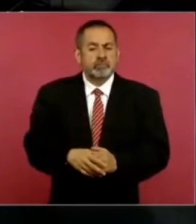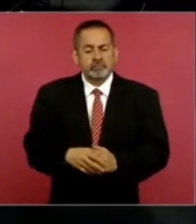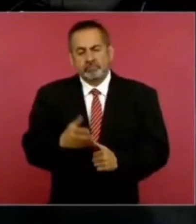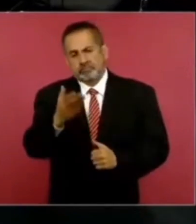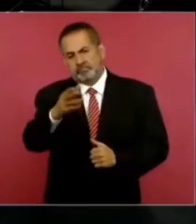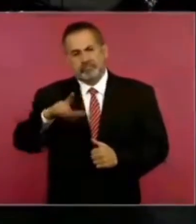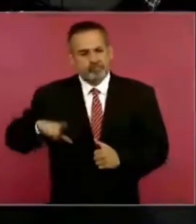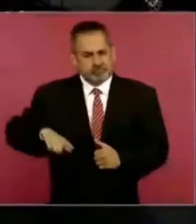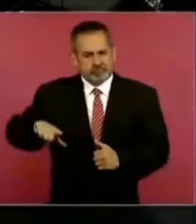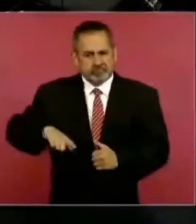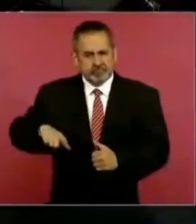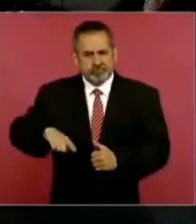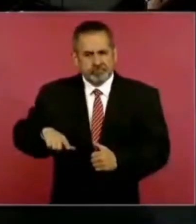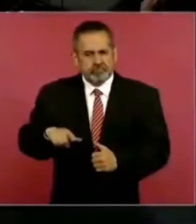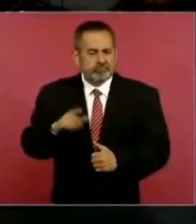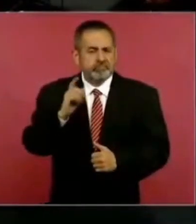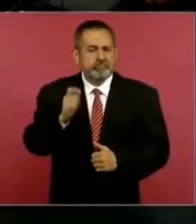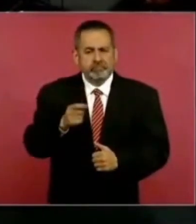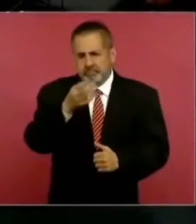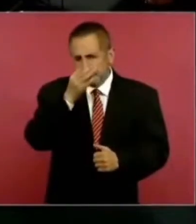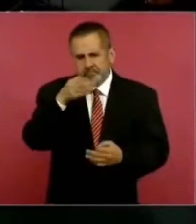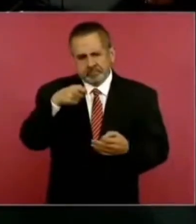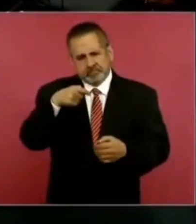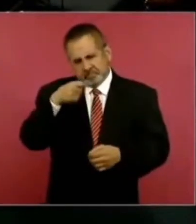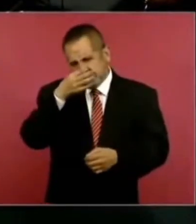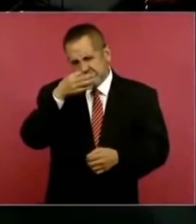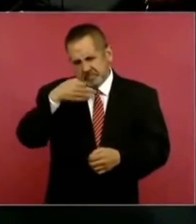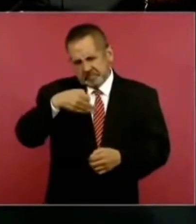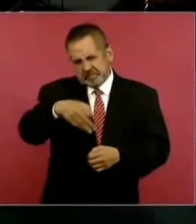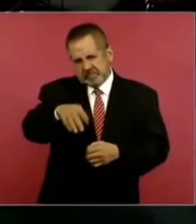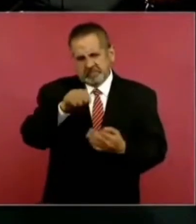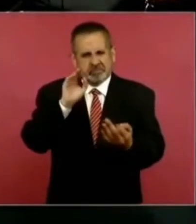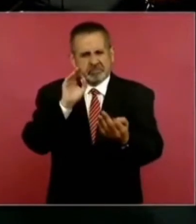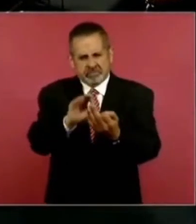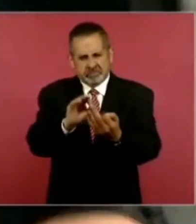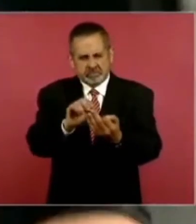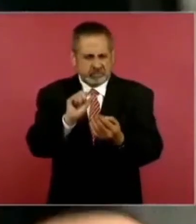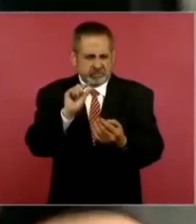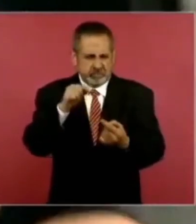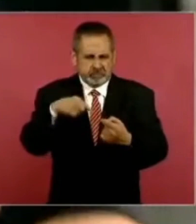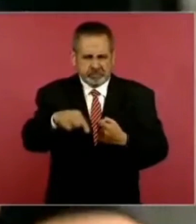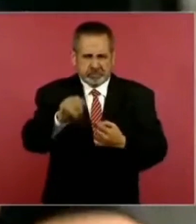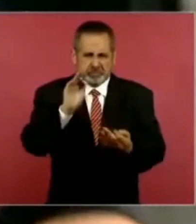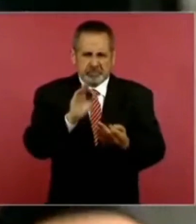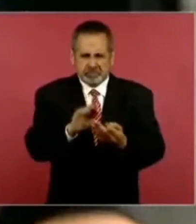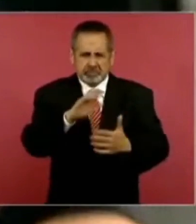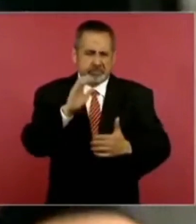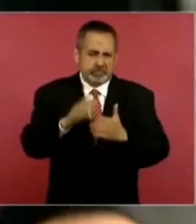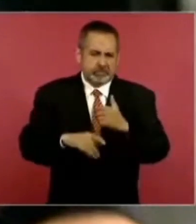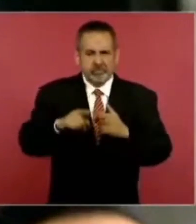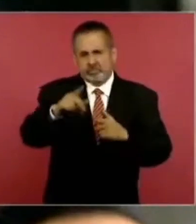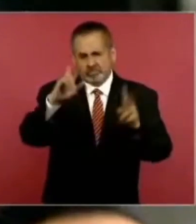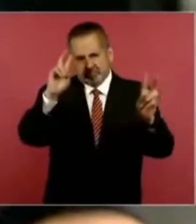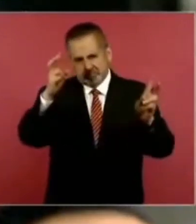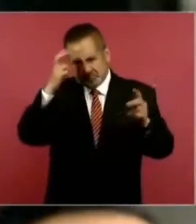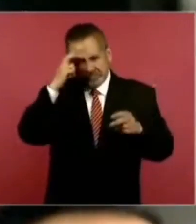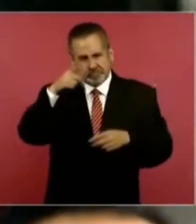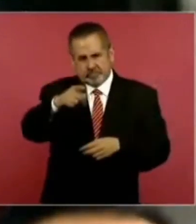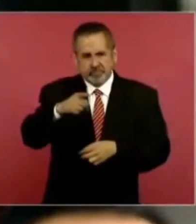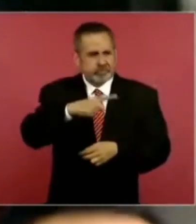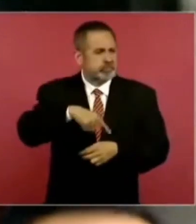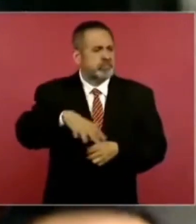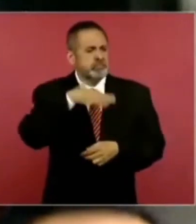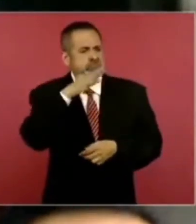gobierno se está por concluir. Su lema de campaña pues ha sido siempre el combate a